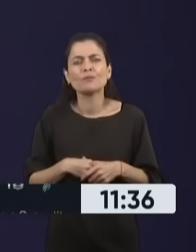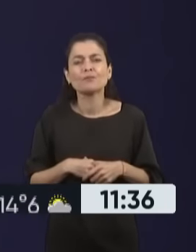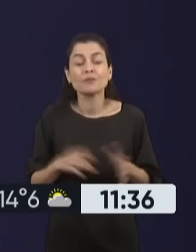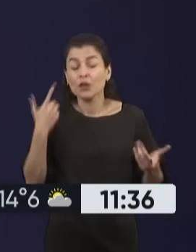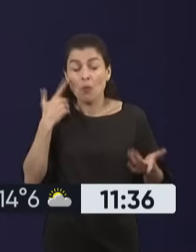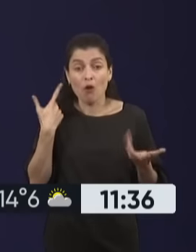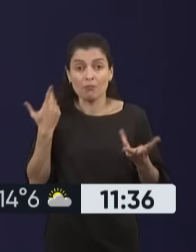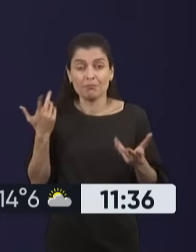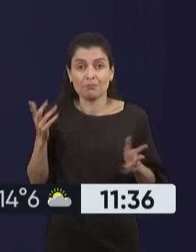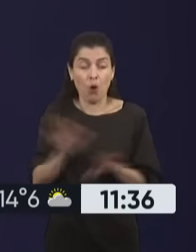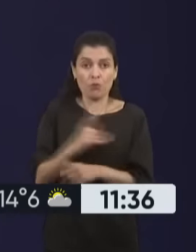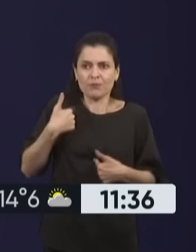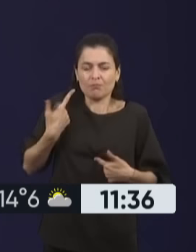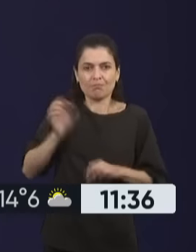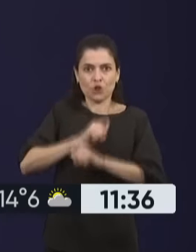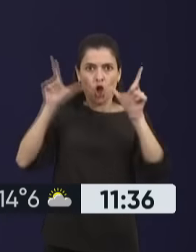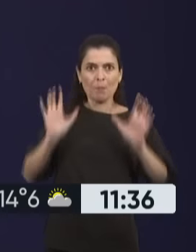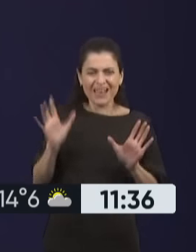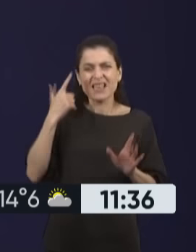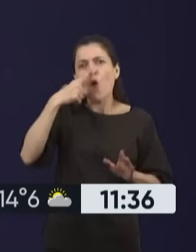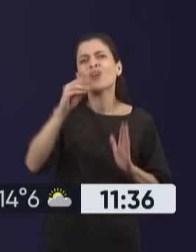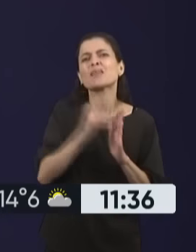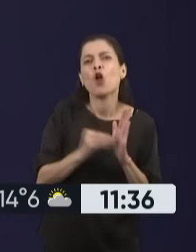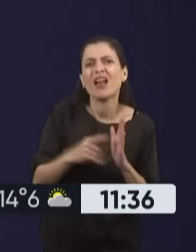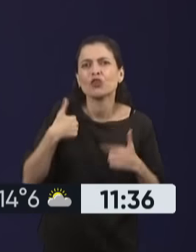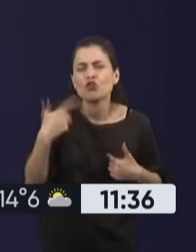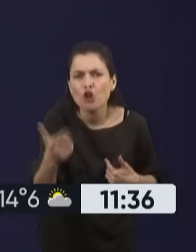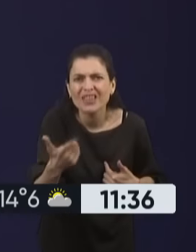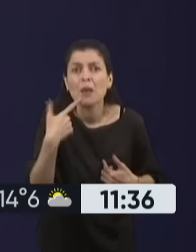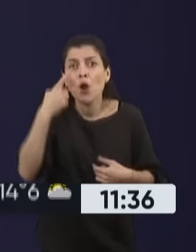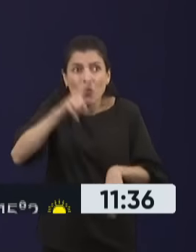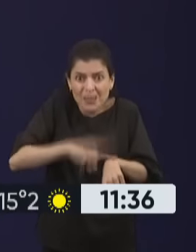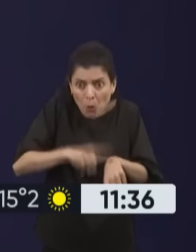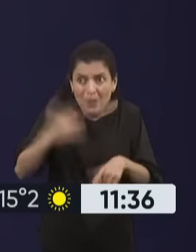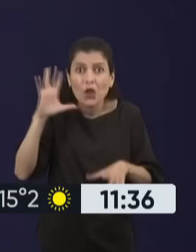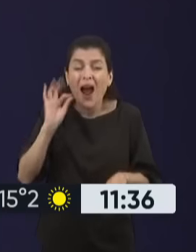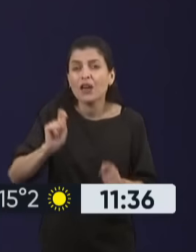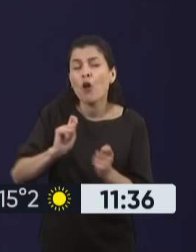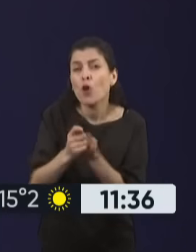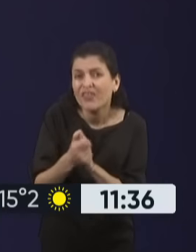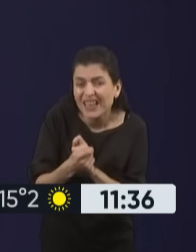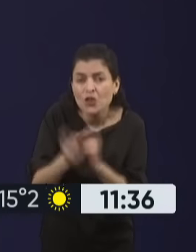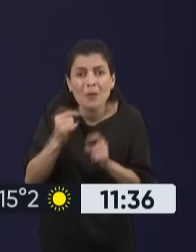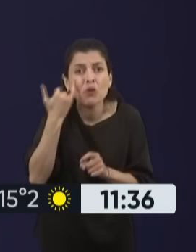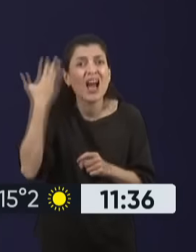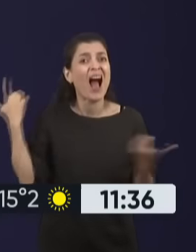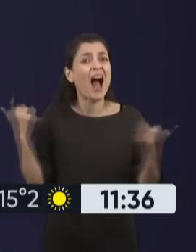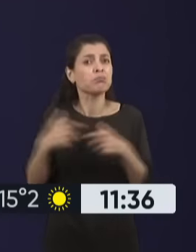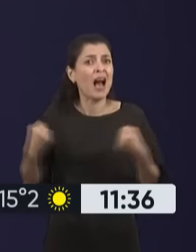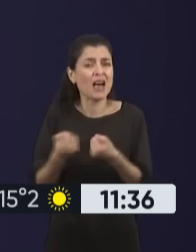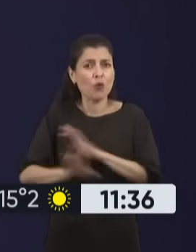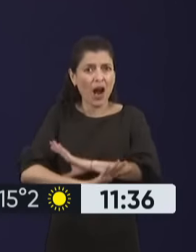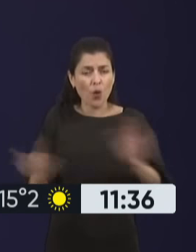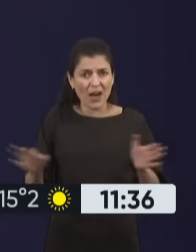agarraste con el tema que no no tengo el último dato pero entiendo que no no hubo ninguna modificación en el planteo que habíamos hecho pero bueno